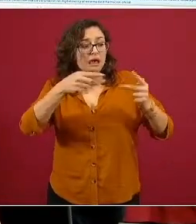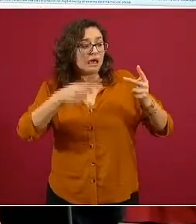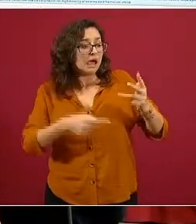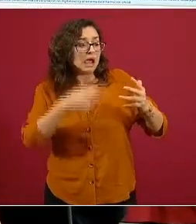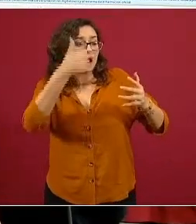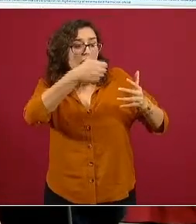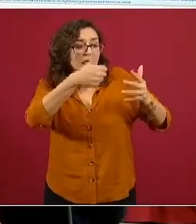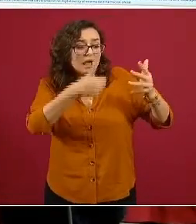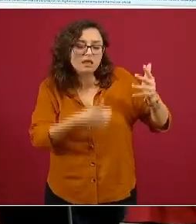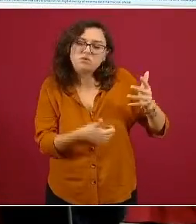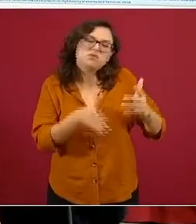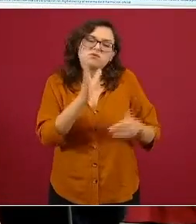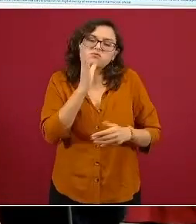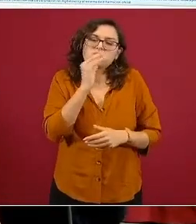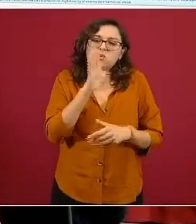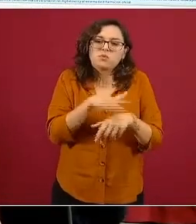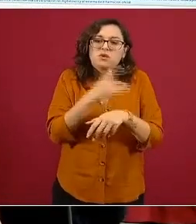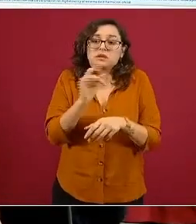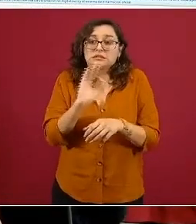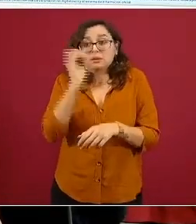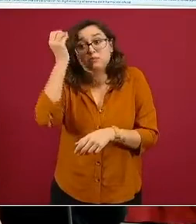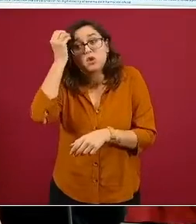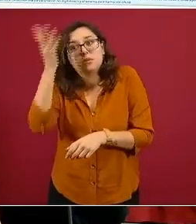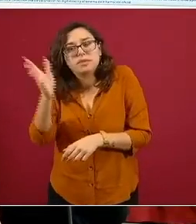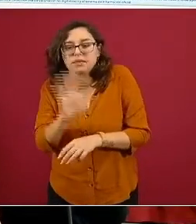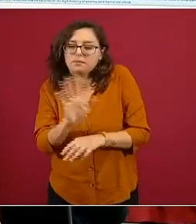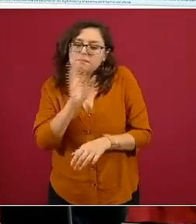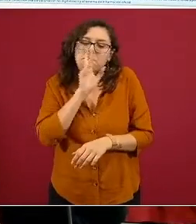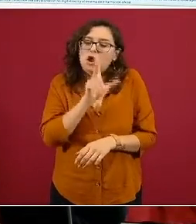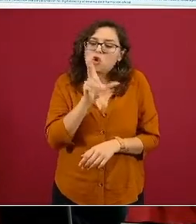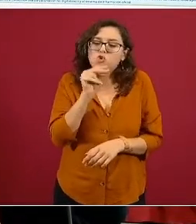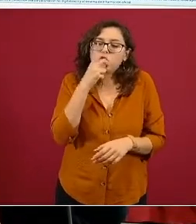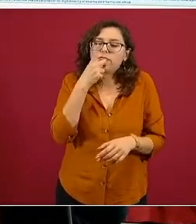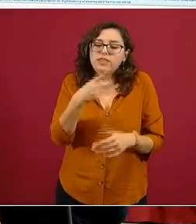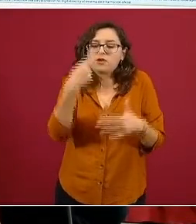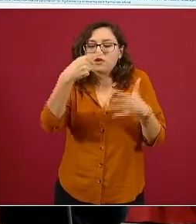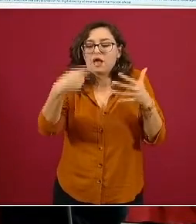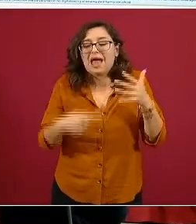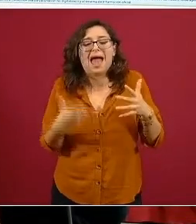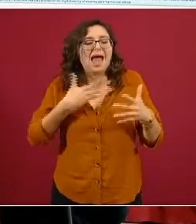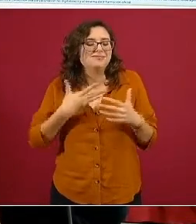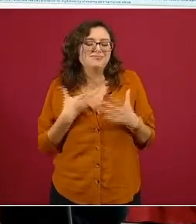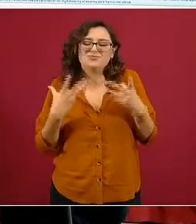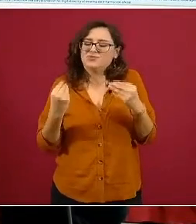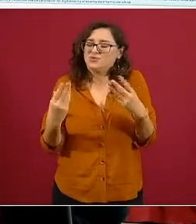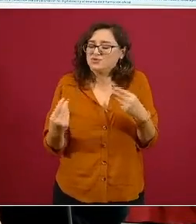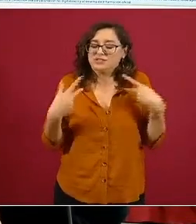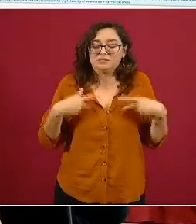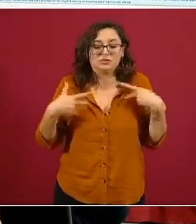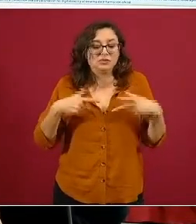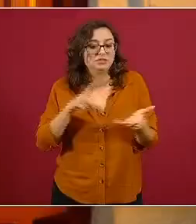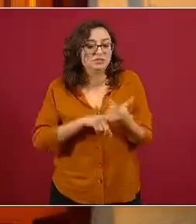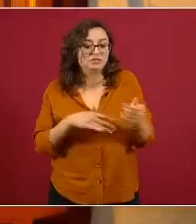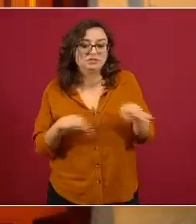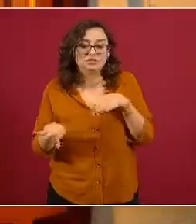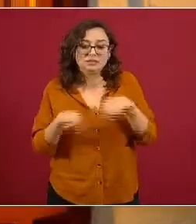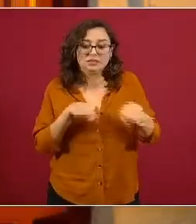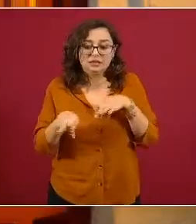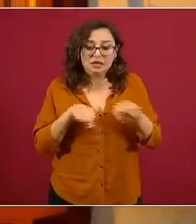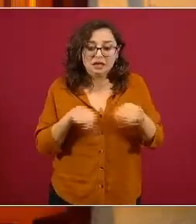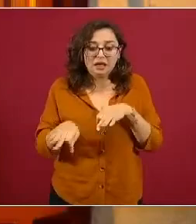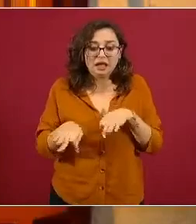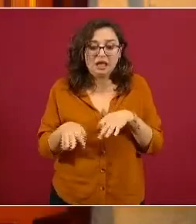mucha gente alrededor de esto. Hay muchos trabajadores operativos que trabajaron a pesar de que estaba